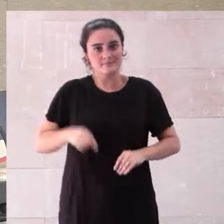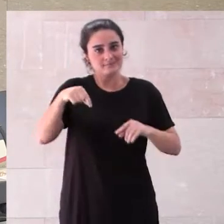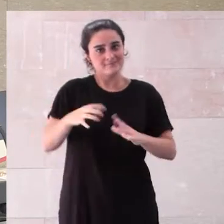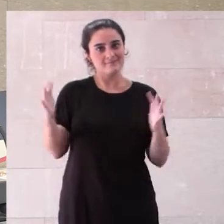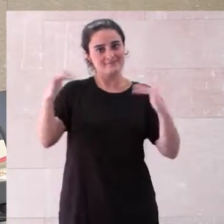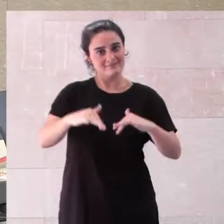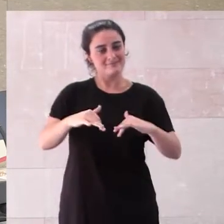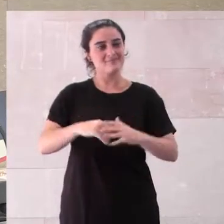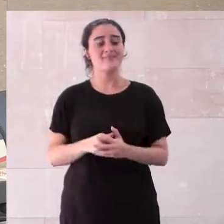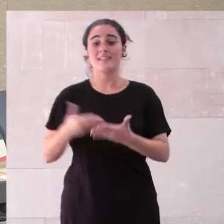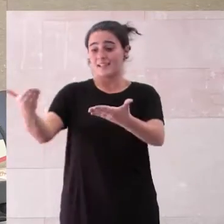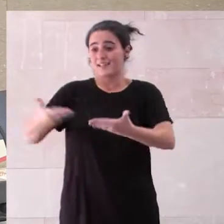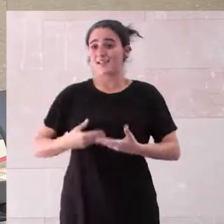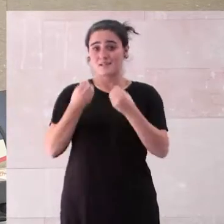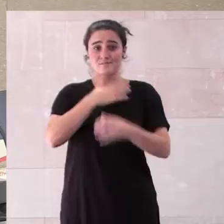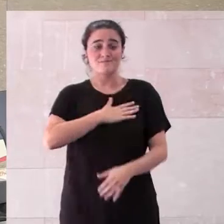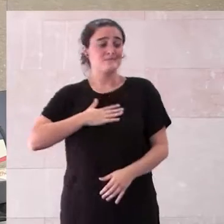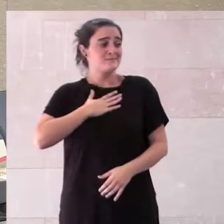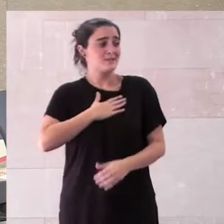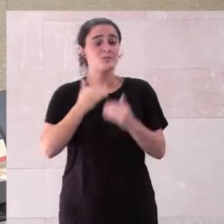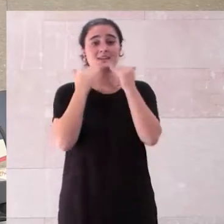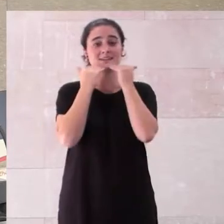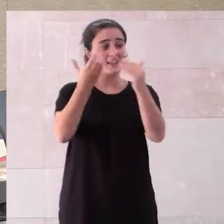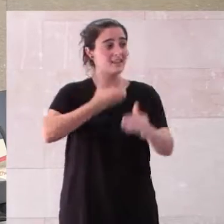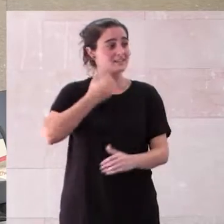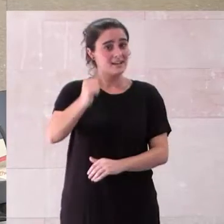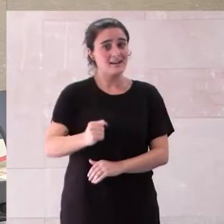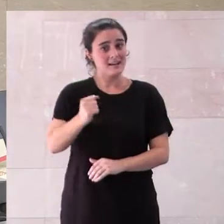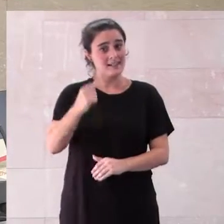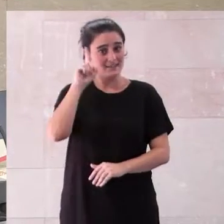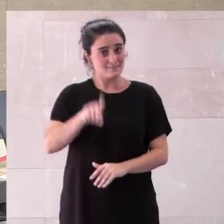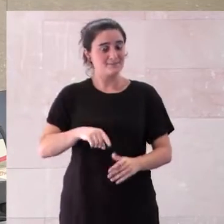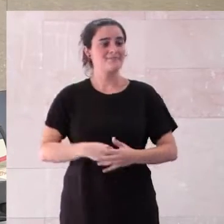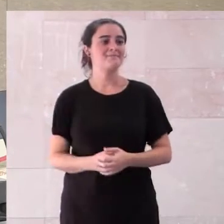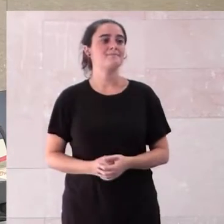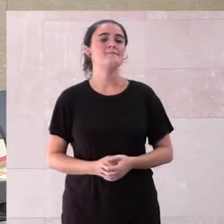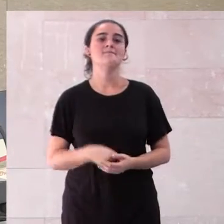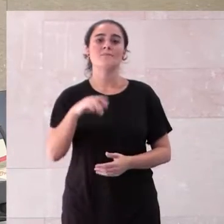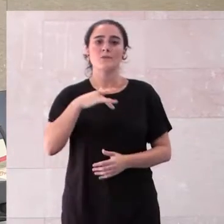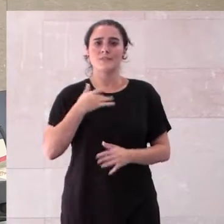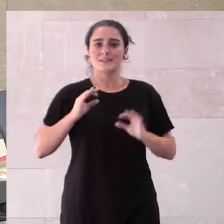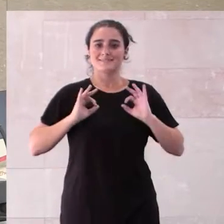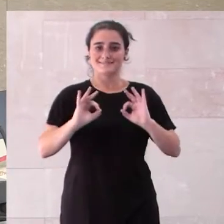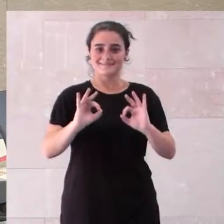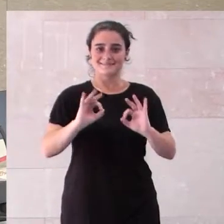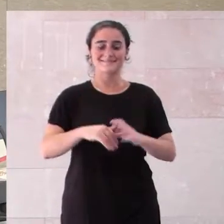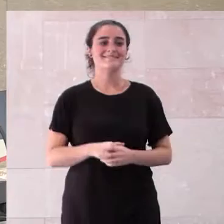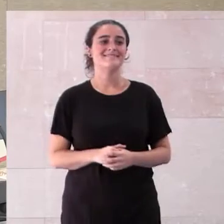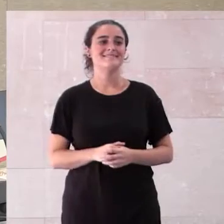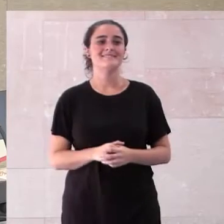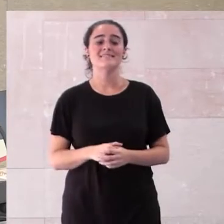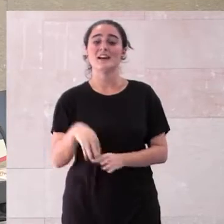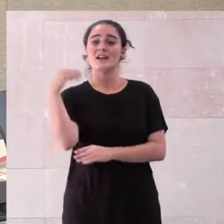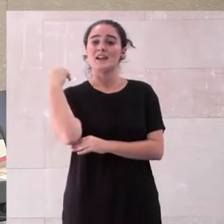harrera atsegin hau egiteagatik, beraz alkateari ere mila esker. Bueno, gaurko egun berezia da, Arabako Foru